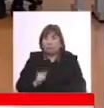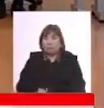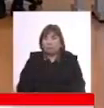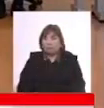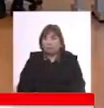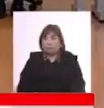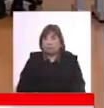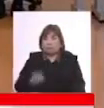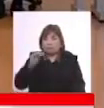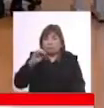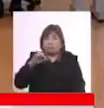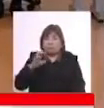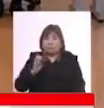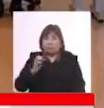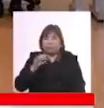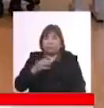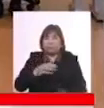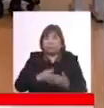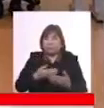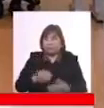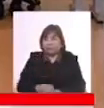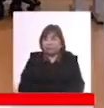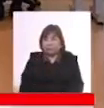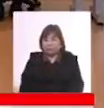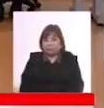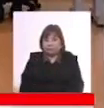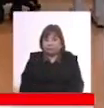fondo PYME Emprendedor.